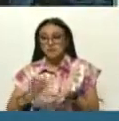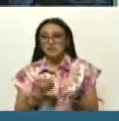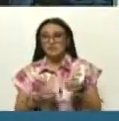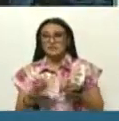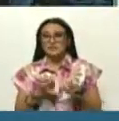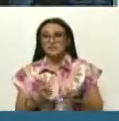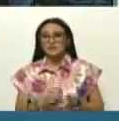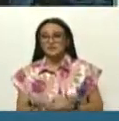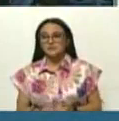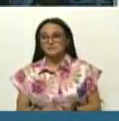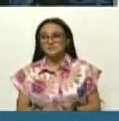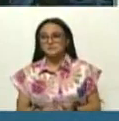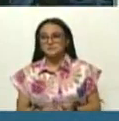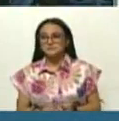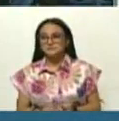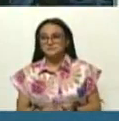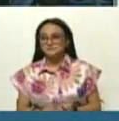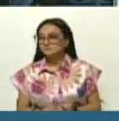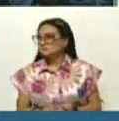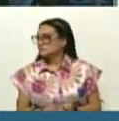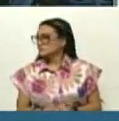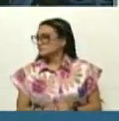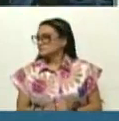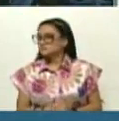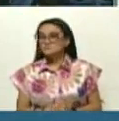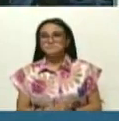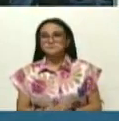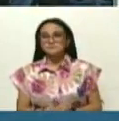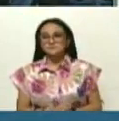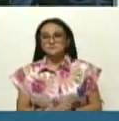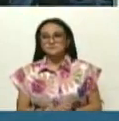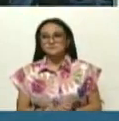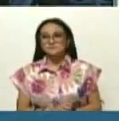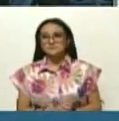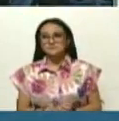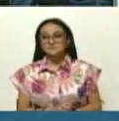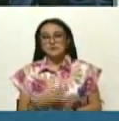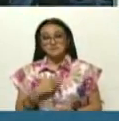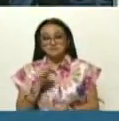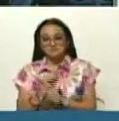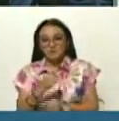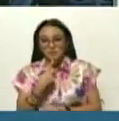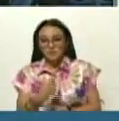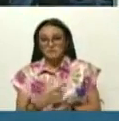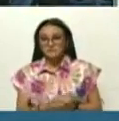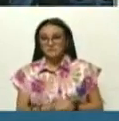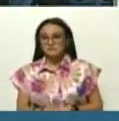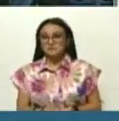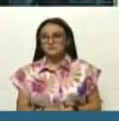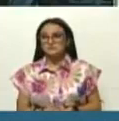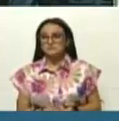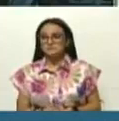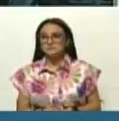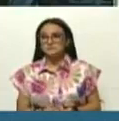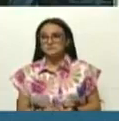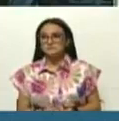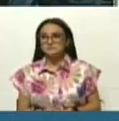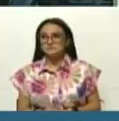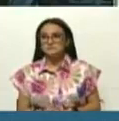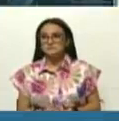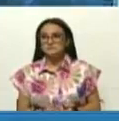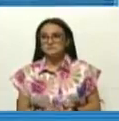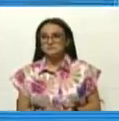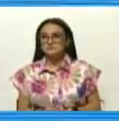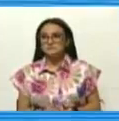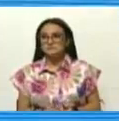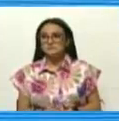entrega el imperialismo. Y nosotros hemos aguantado todos los ataques. Y les voy a decir algo, compañeros y compañeras. Mucho